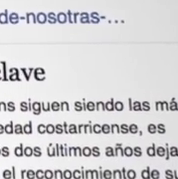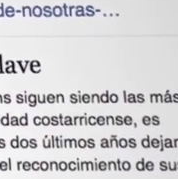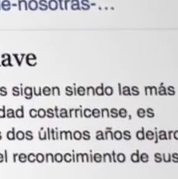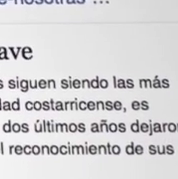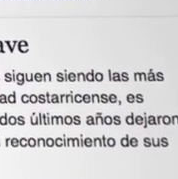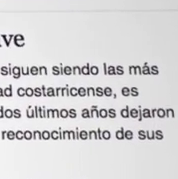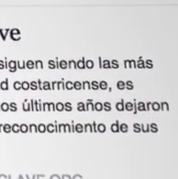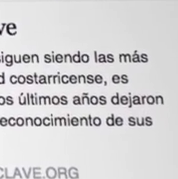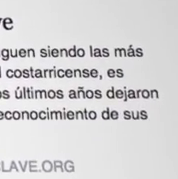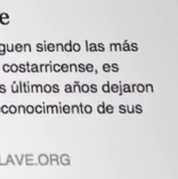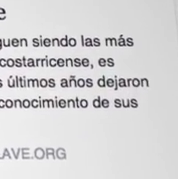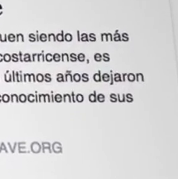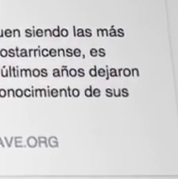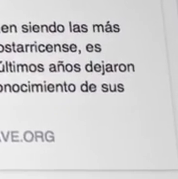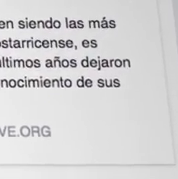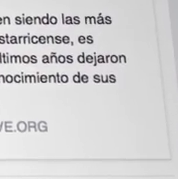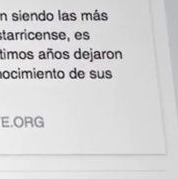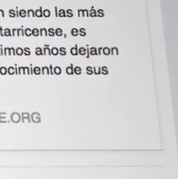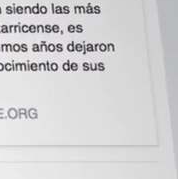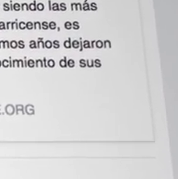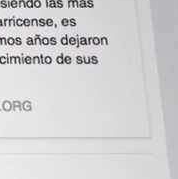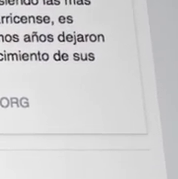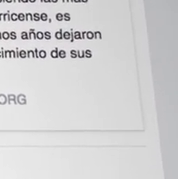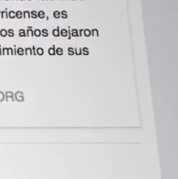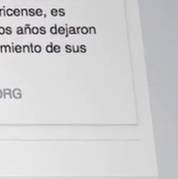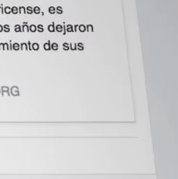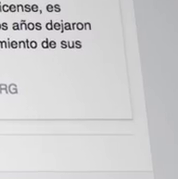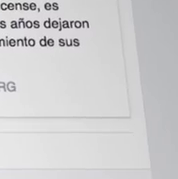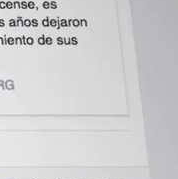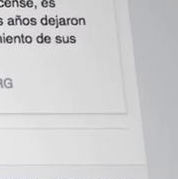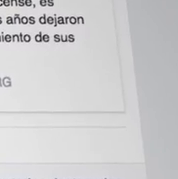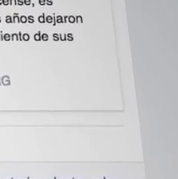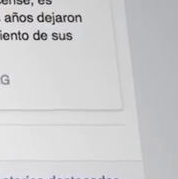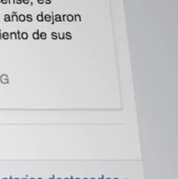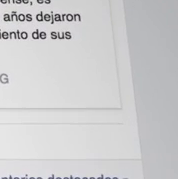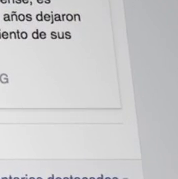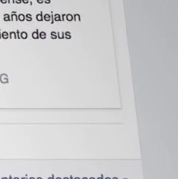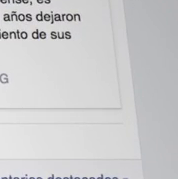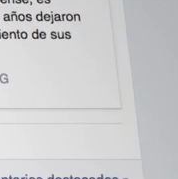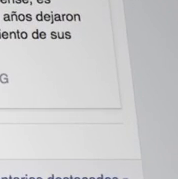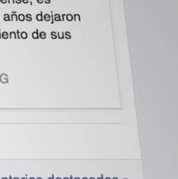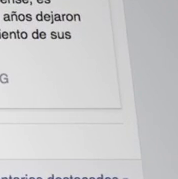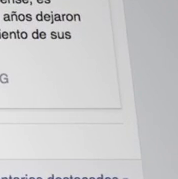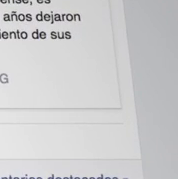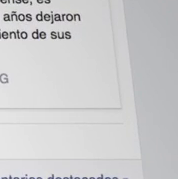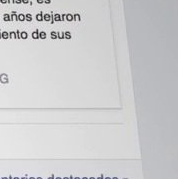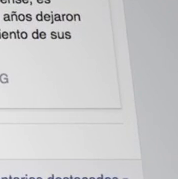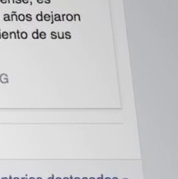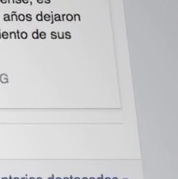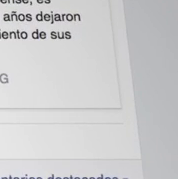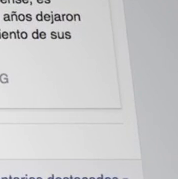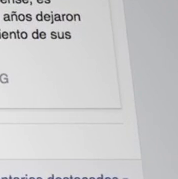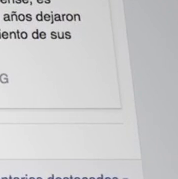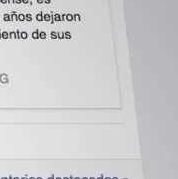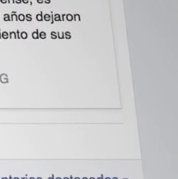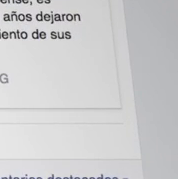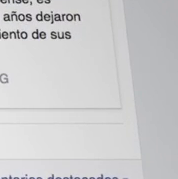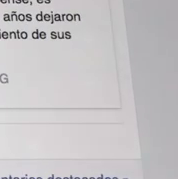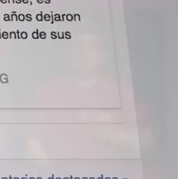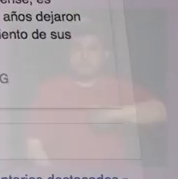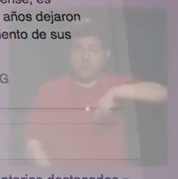escuela, noveno, bachillerato. Entonces, estamos trabajando, nosotras estamos trabajando fuerte, porque